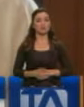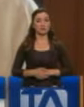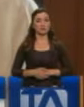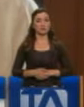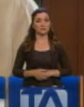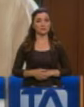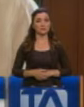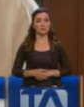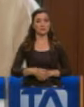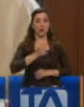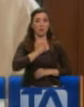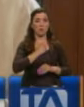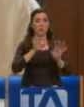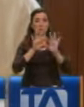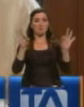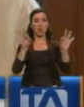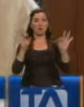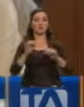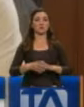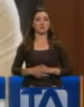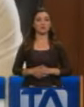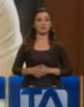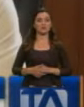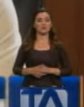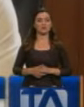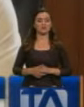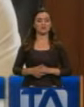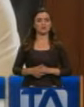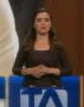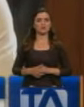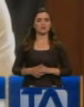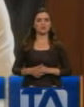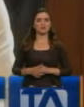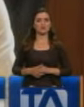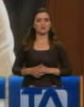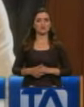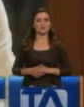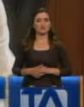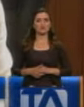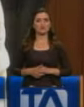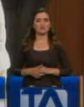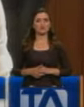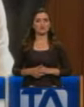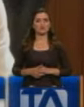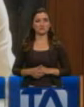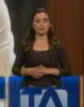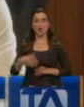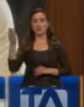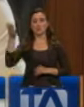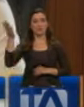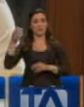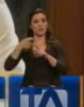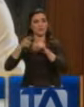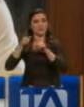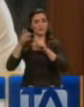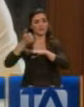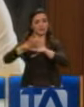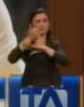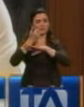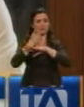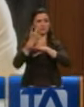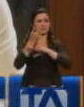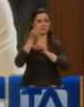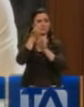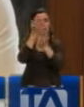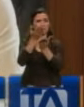tenían maestrías de lo que se llama título propio. Hay informes de los señores decanos, de otros docentes con